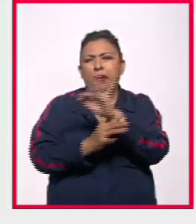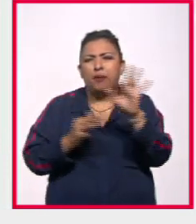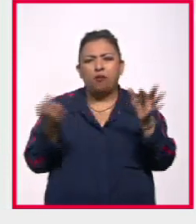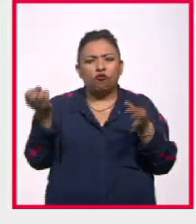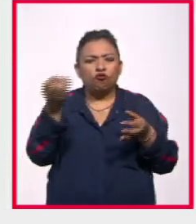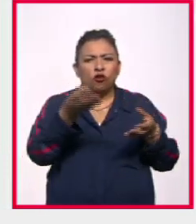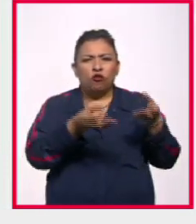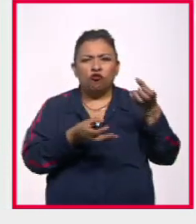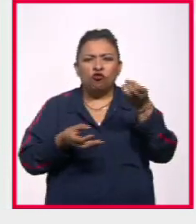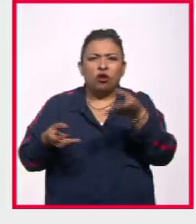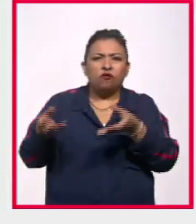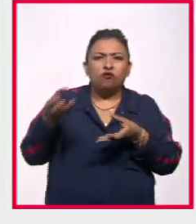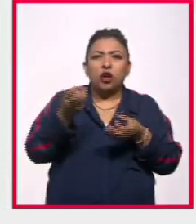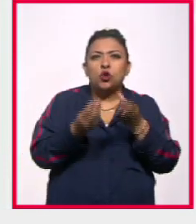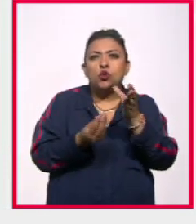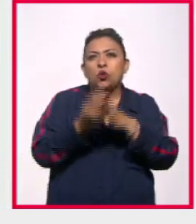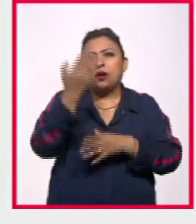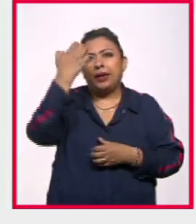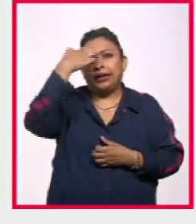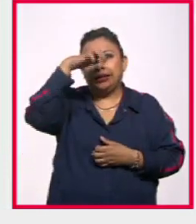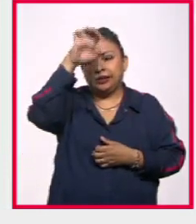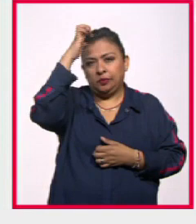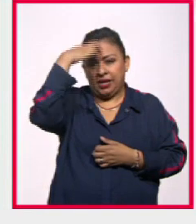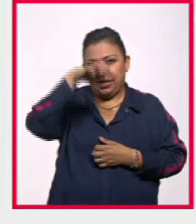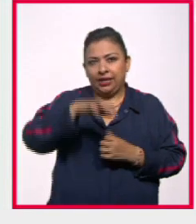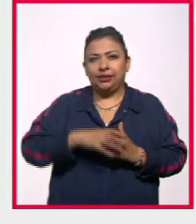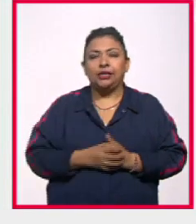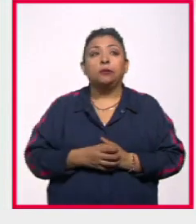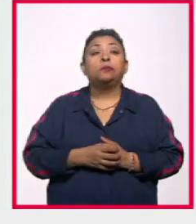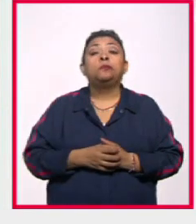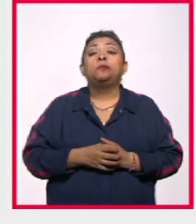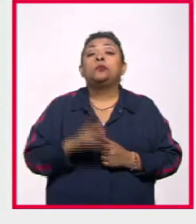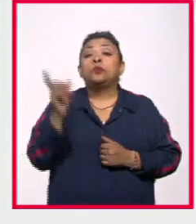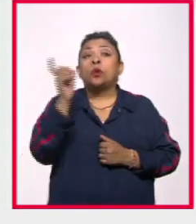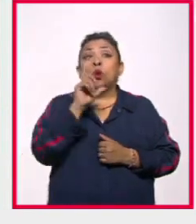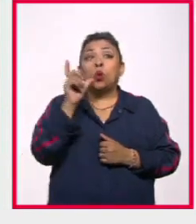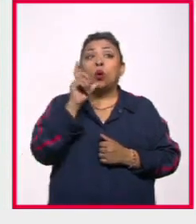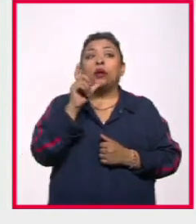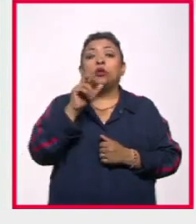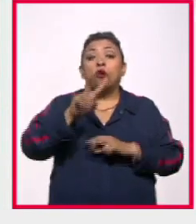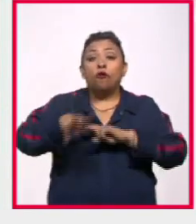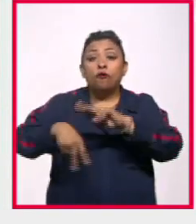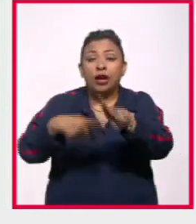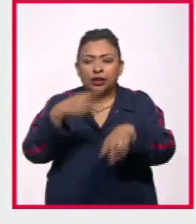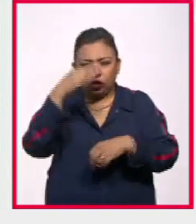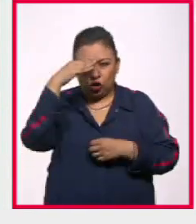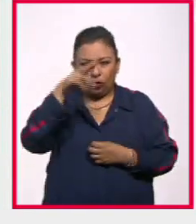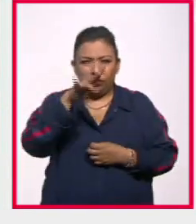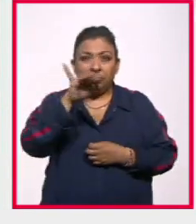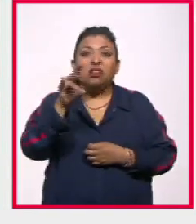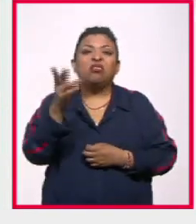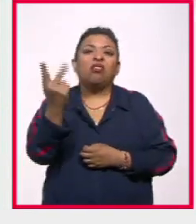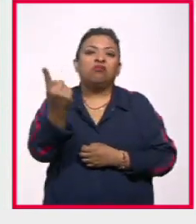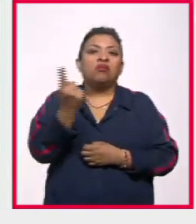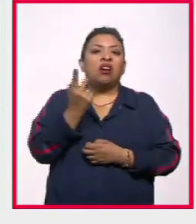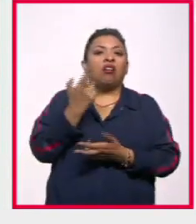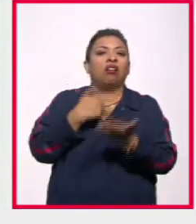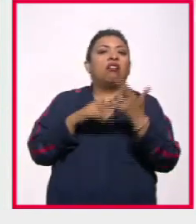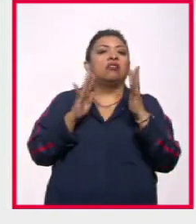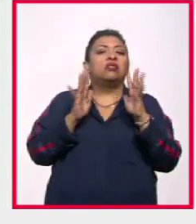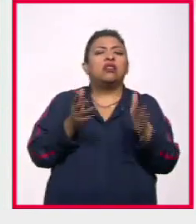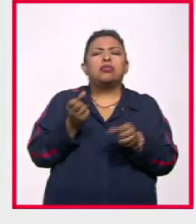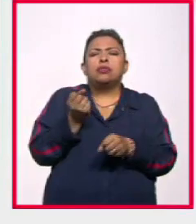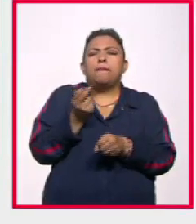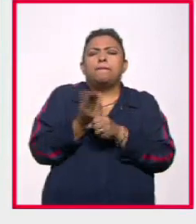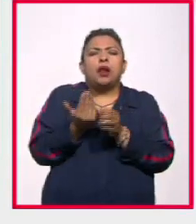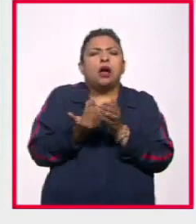aportando a cada segundo una nueva experiencia. Cuando apenas vas, don Vicente González ya viene de regreso.